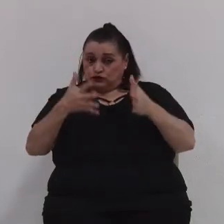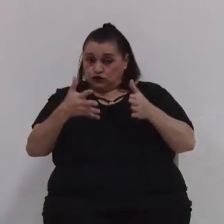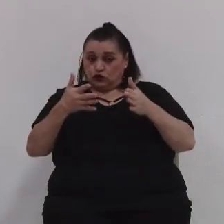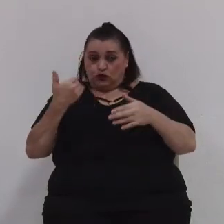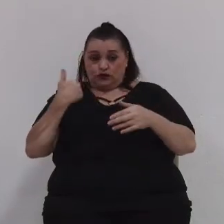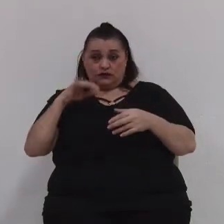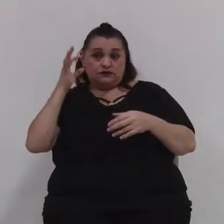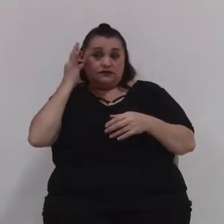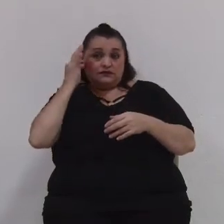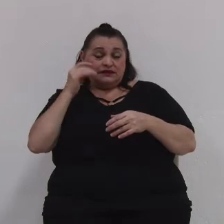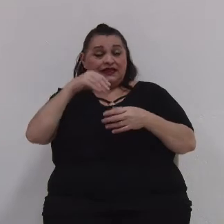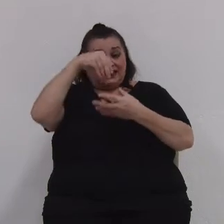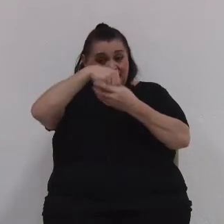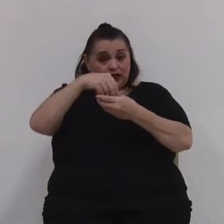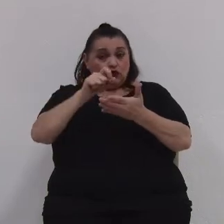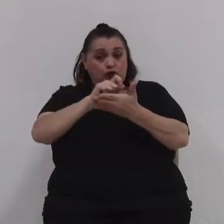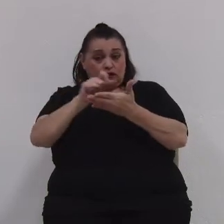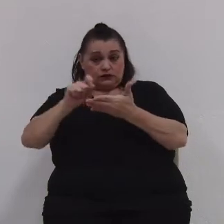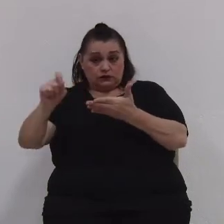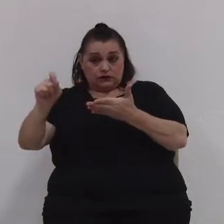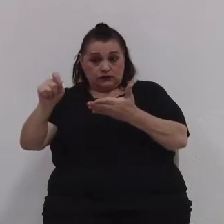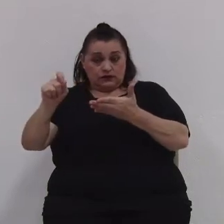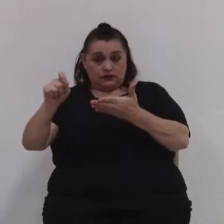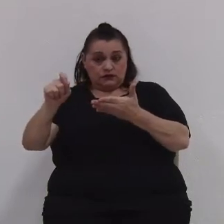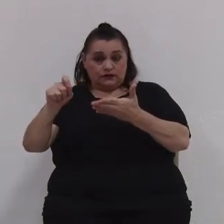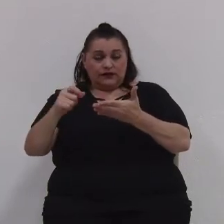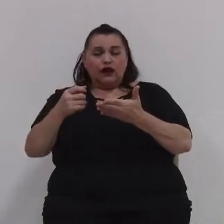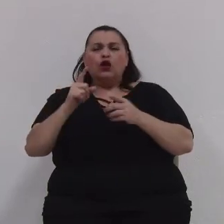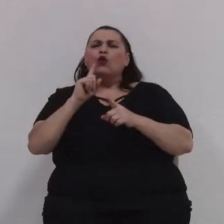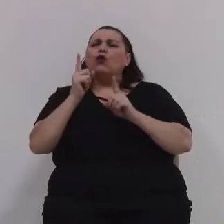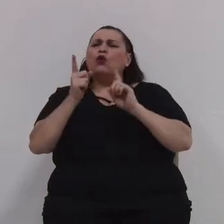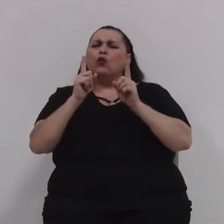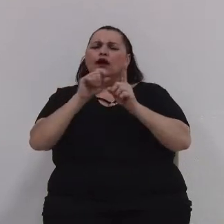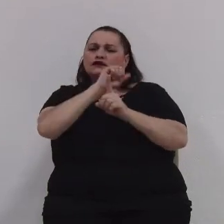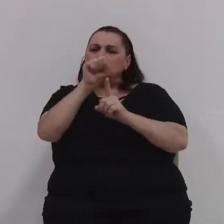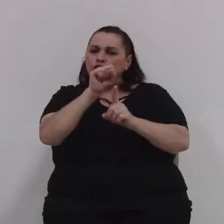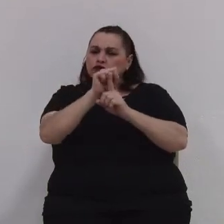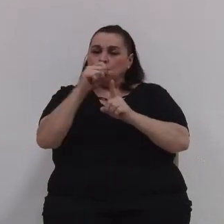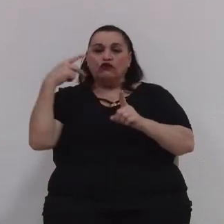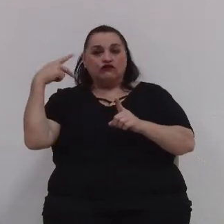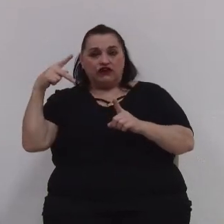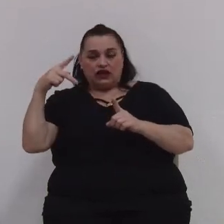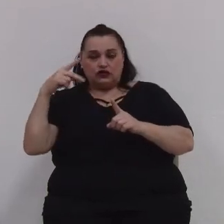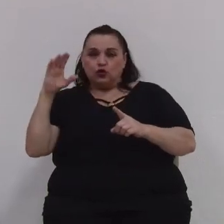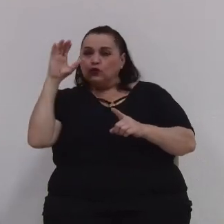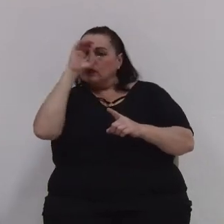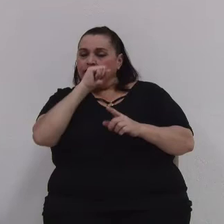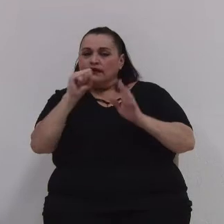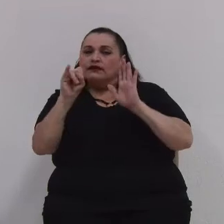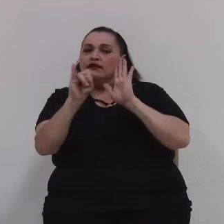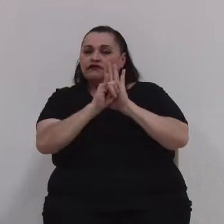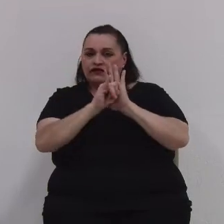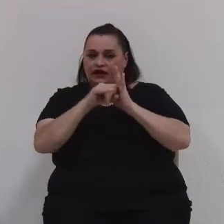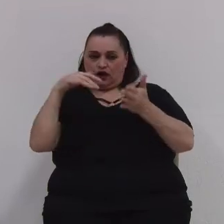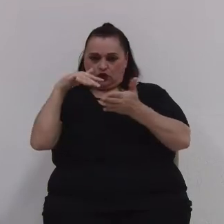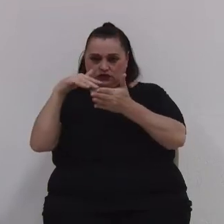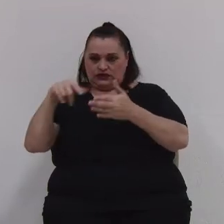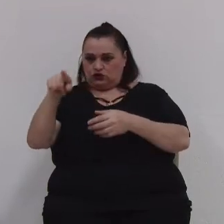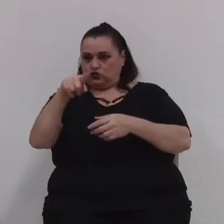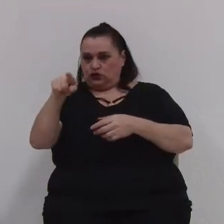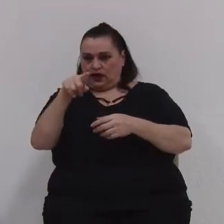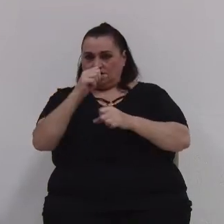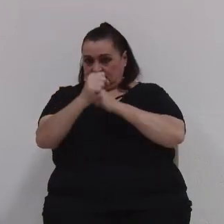docentes en las escuelas qué situaciones de riesgo identifican en los estudiantes de